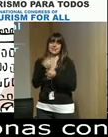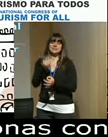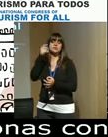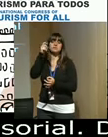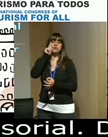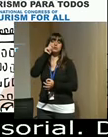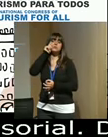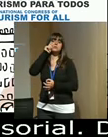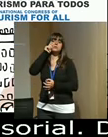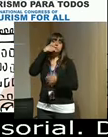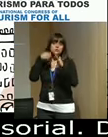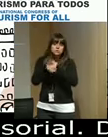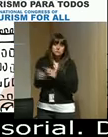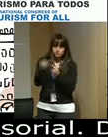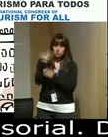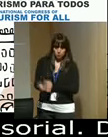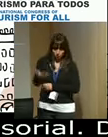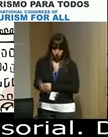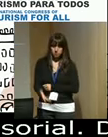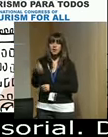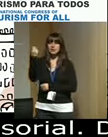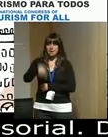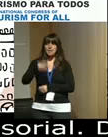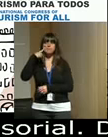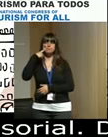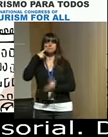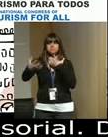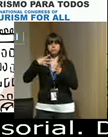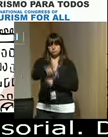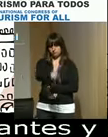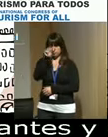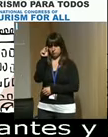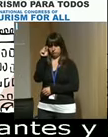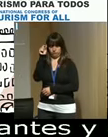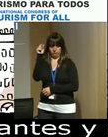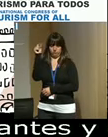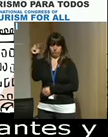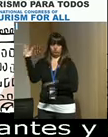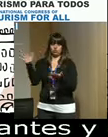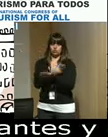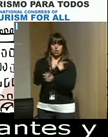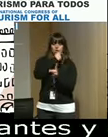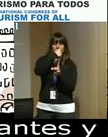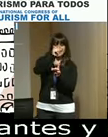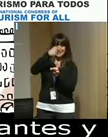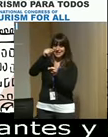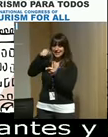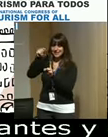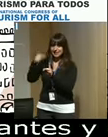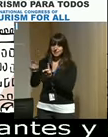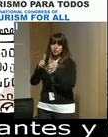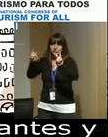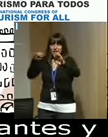ocio inclusivo. También es importante resaltar desde PREDIF que todos los criterios que maneja PREDIF en